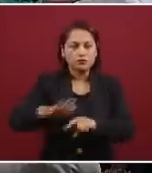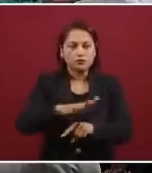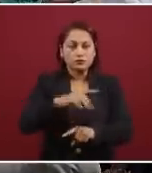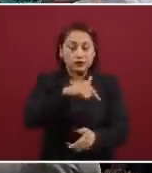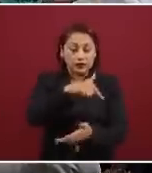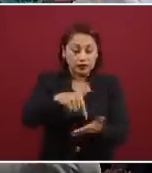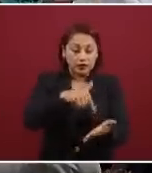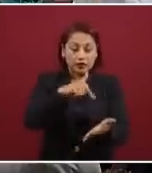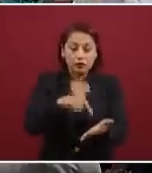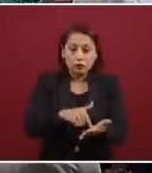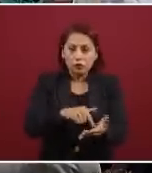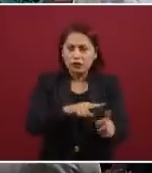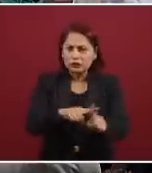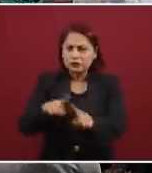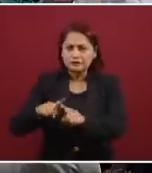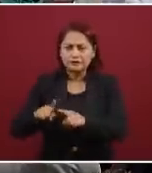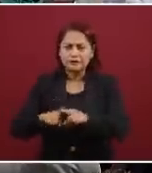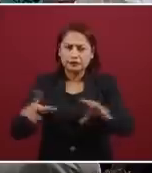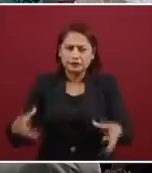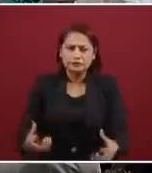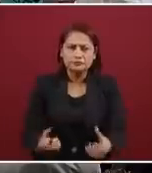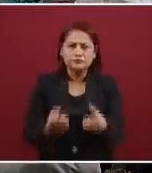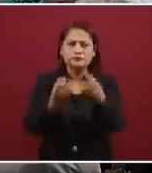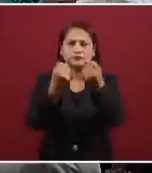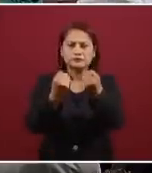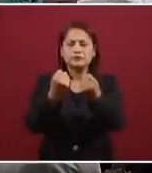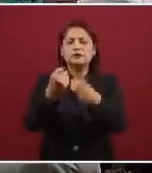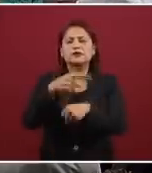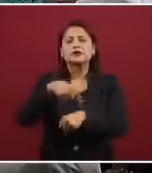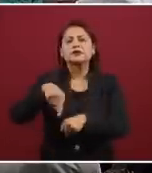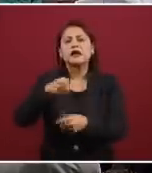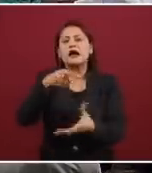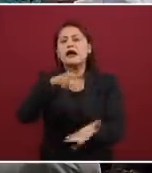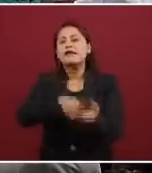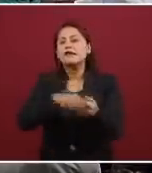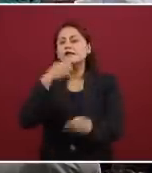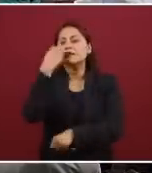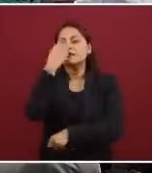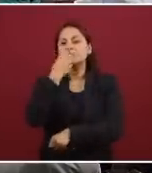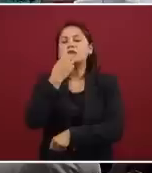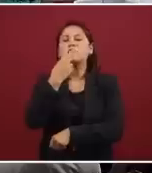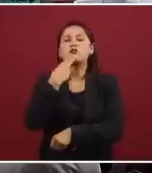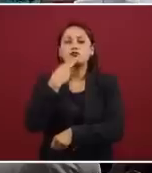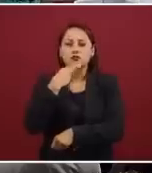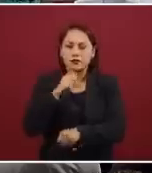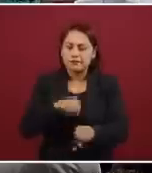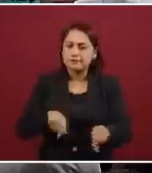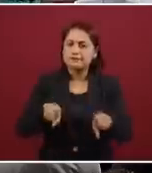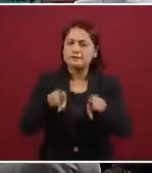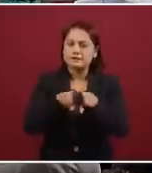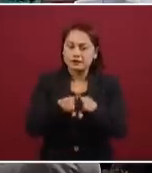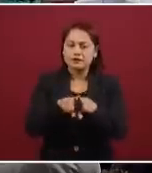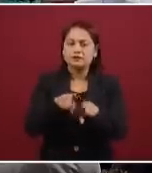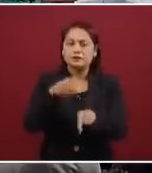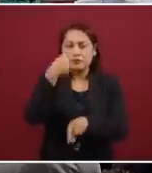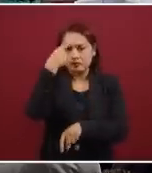colectivos comunes y los espacios públicos y el uso de las escuelas y de los espacios culturales. Por